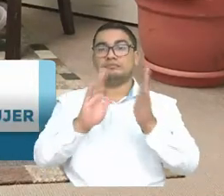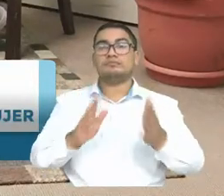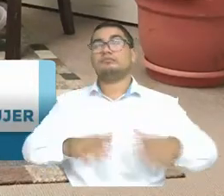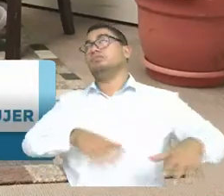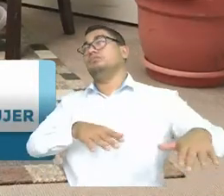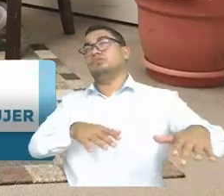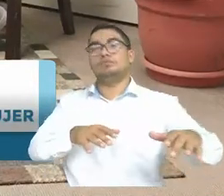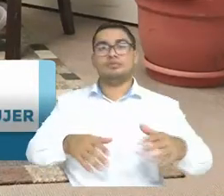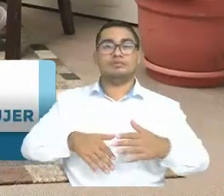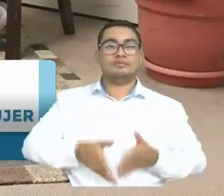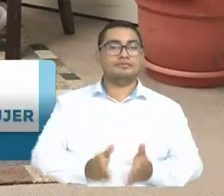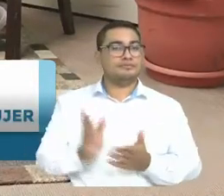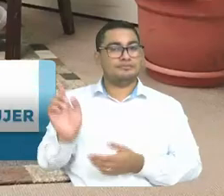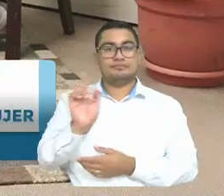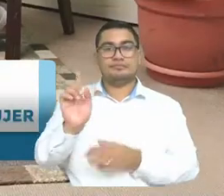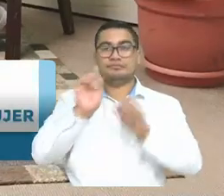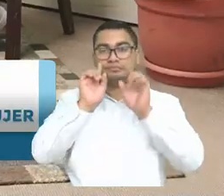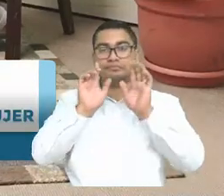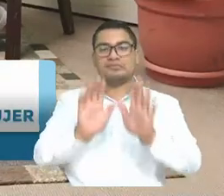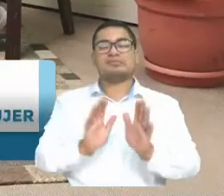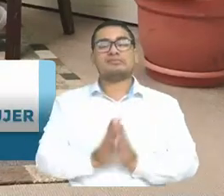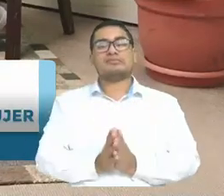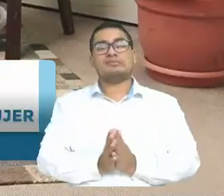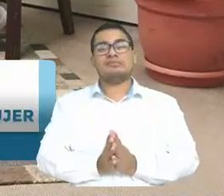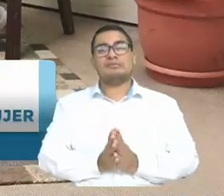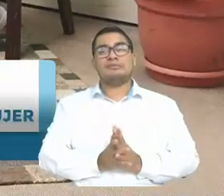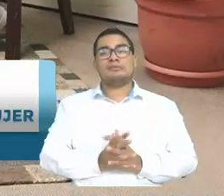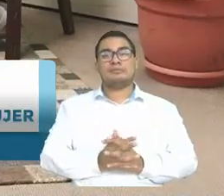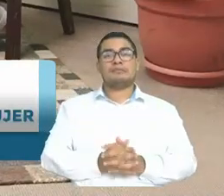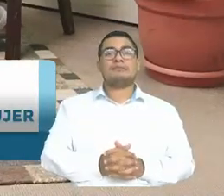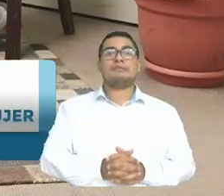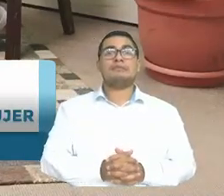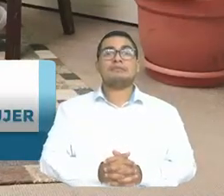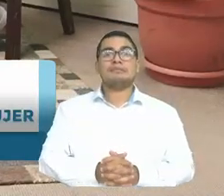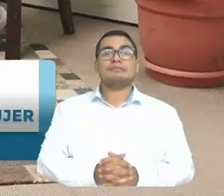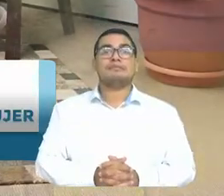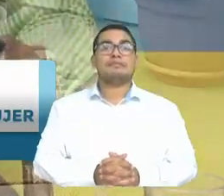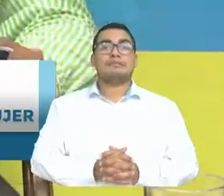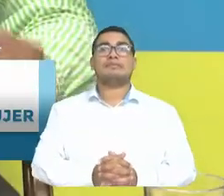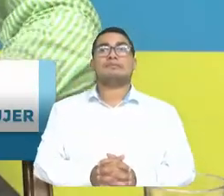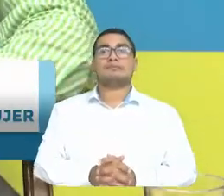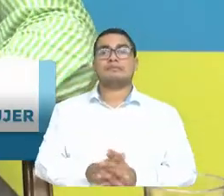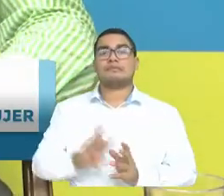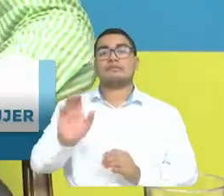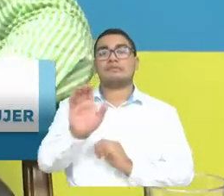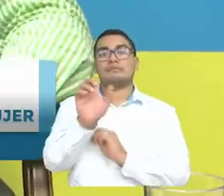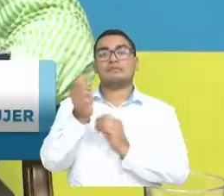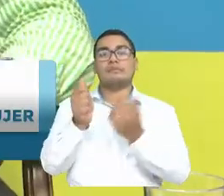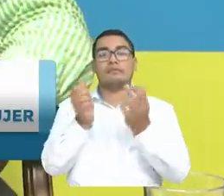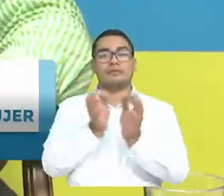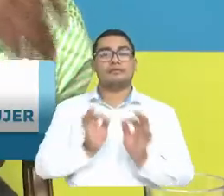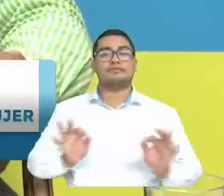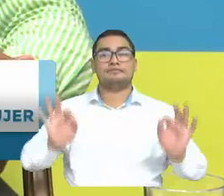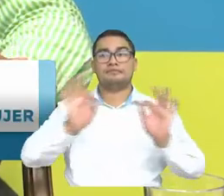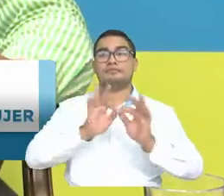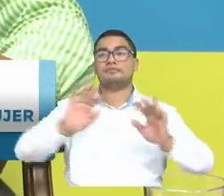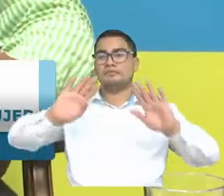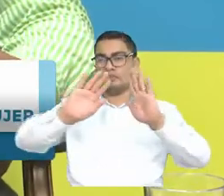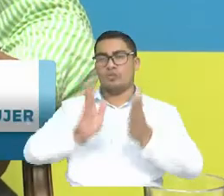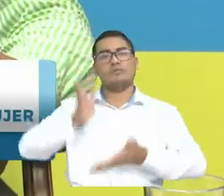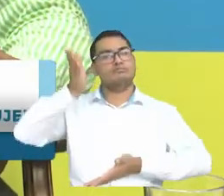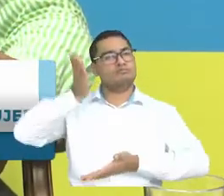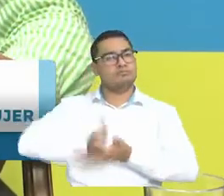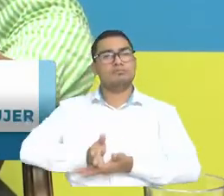convulsionar al momento del traslado del paciente. Ahora, hablemos de otra cosa muy importante. Ya la mujer ya se decidió que va a un